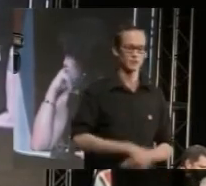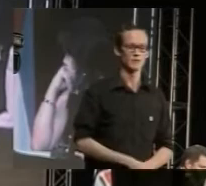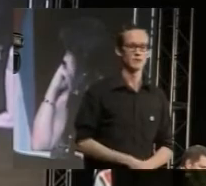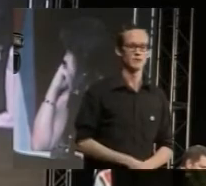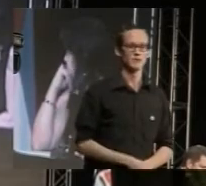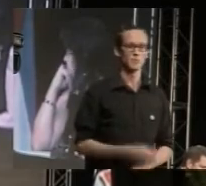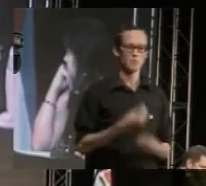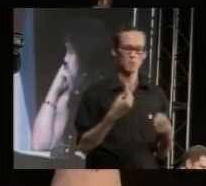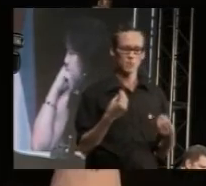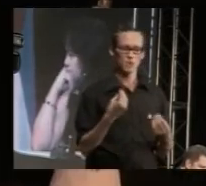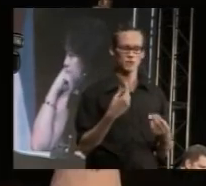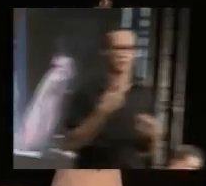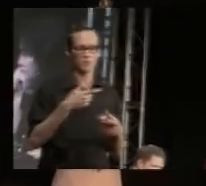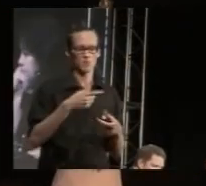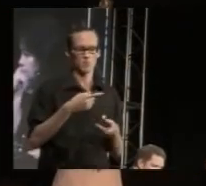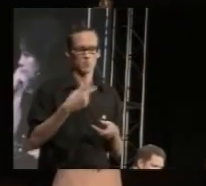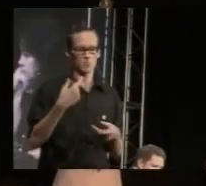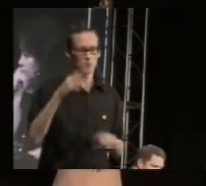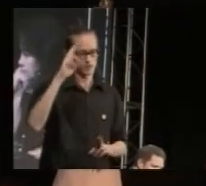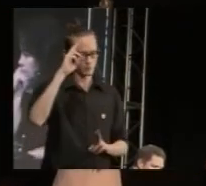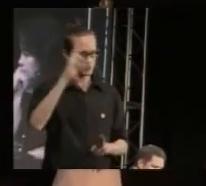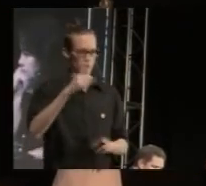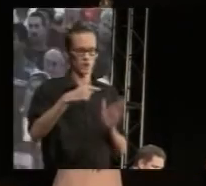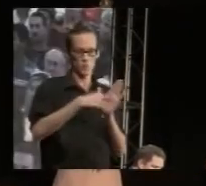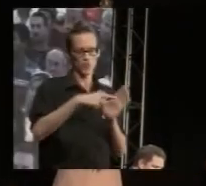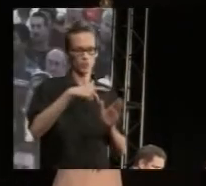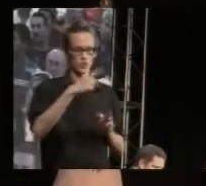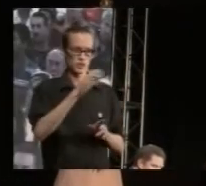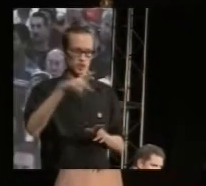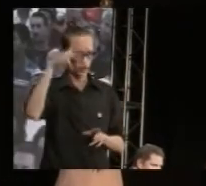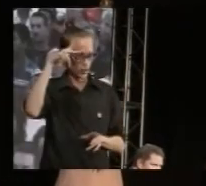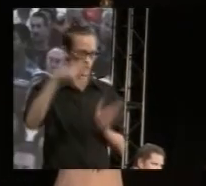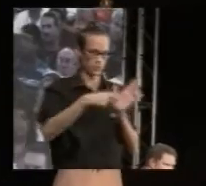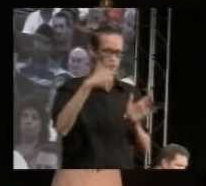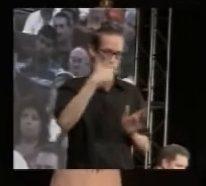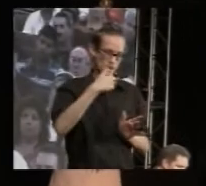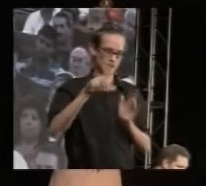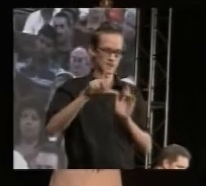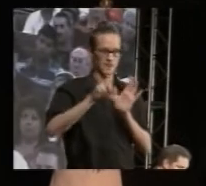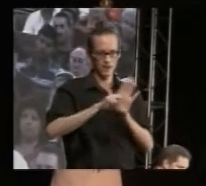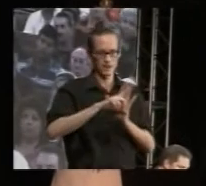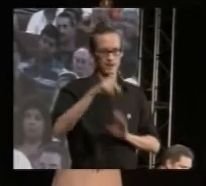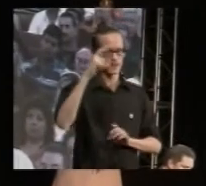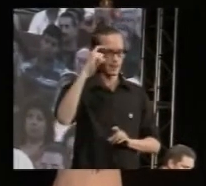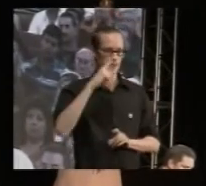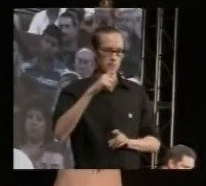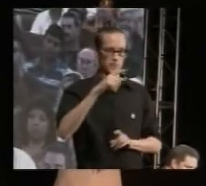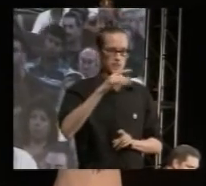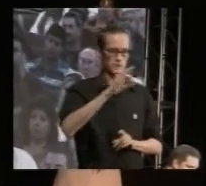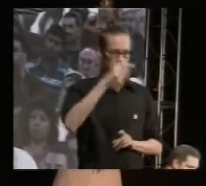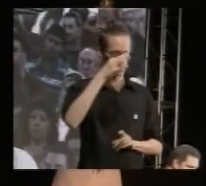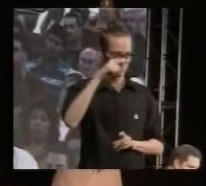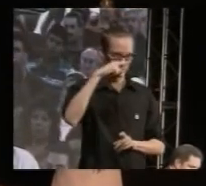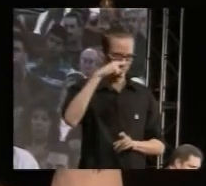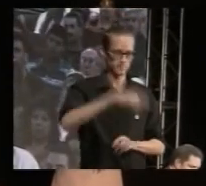dar cumplimiento a lo dispuesto en el artículo 108, inciso H, de la Ley Provincial 10.027. Artículo